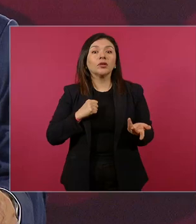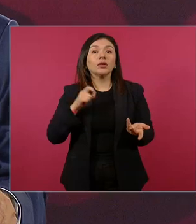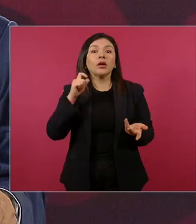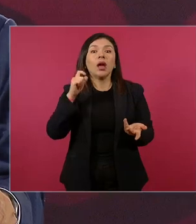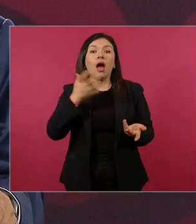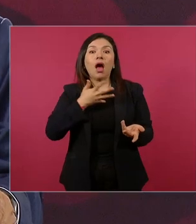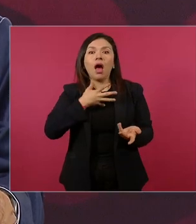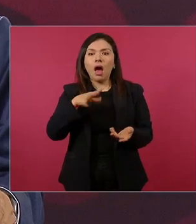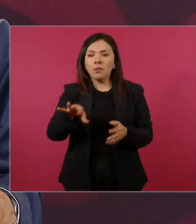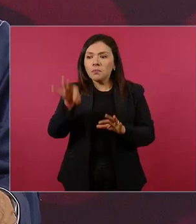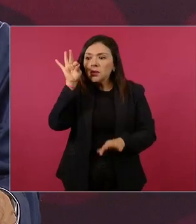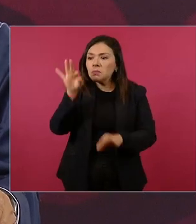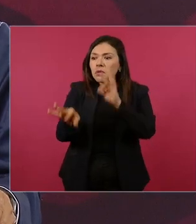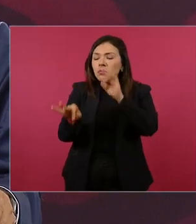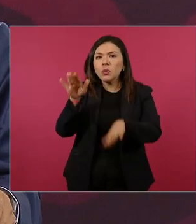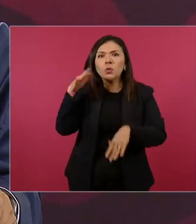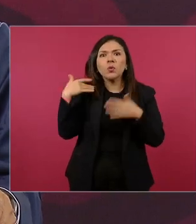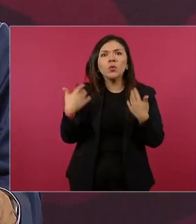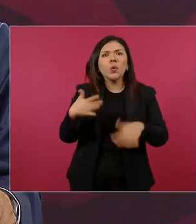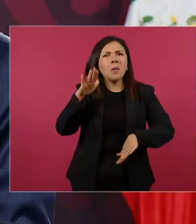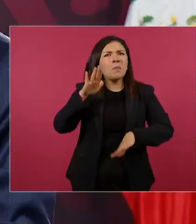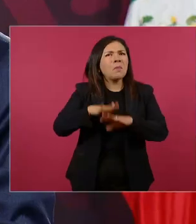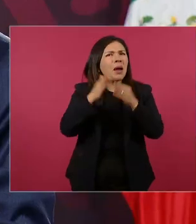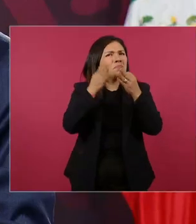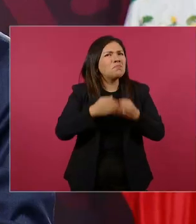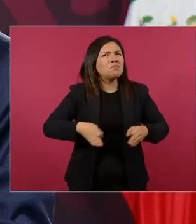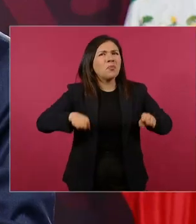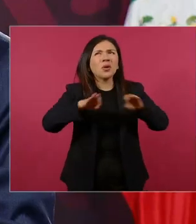arqueológicos más importante del mundo.